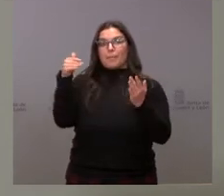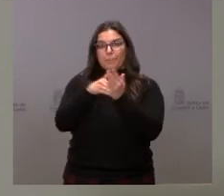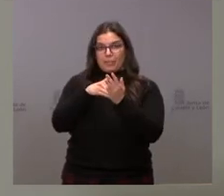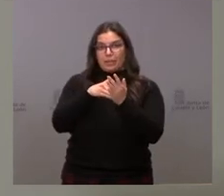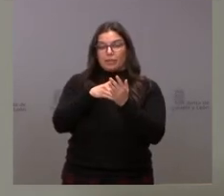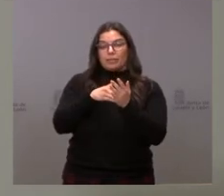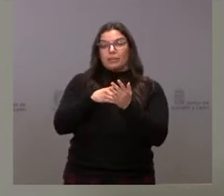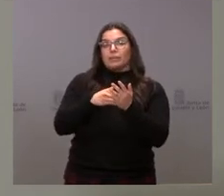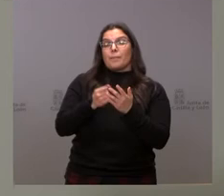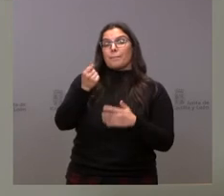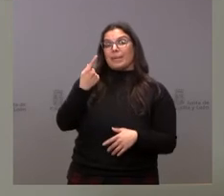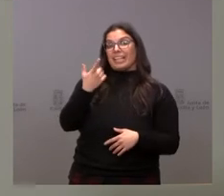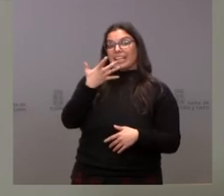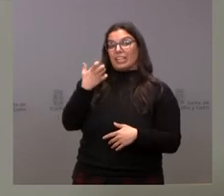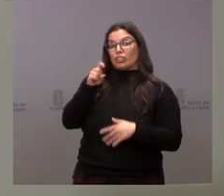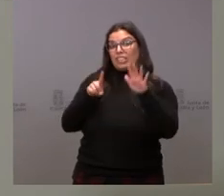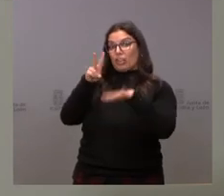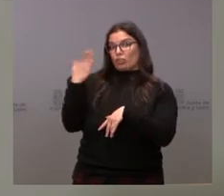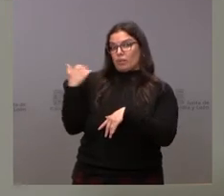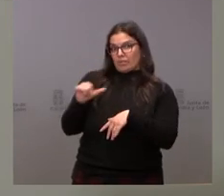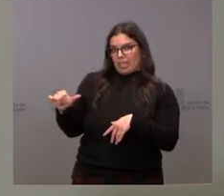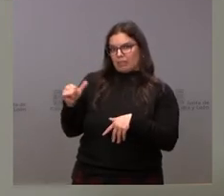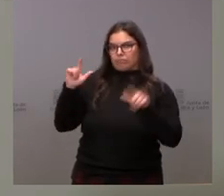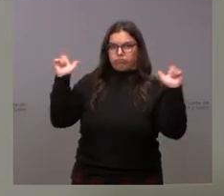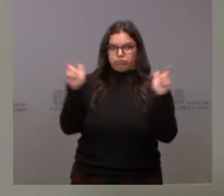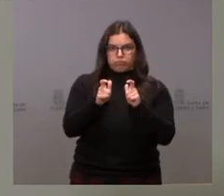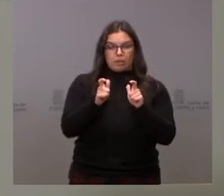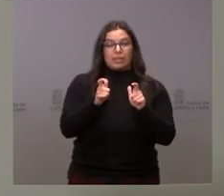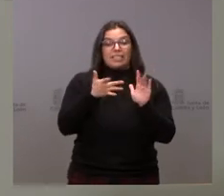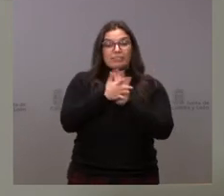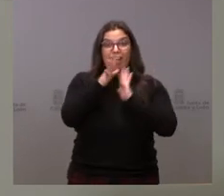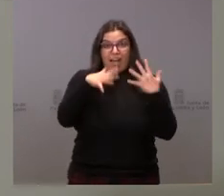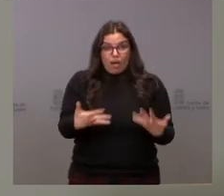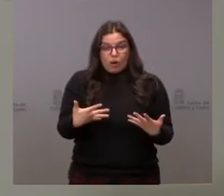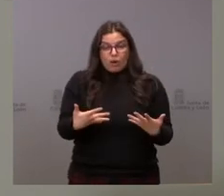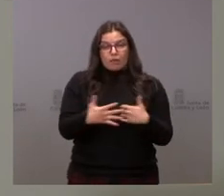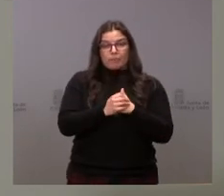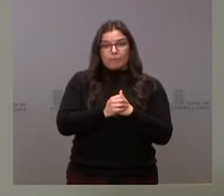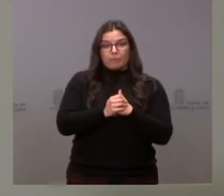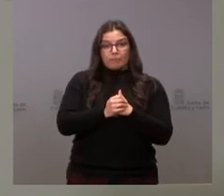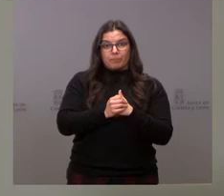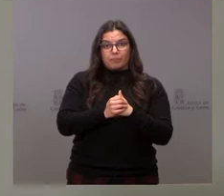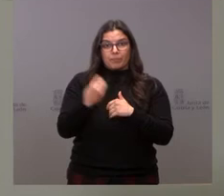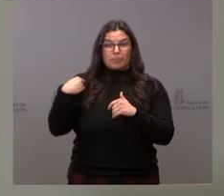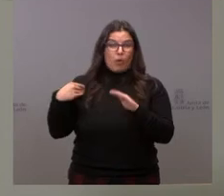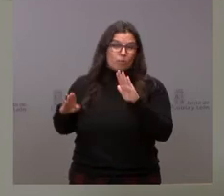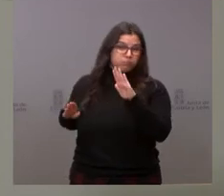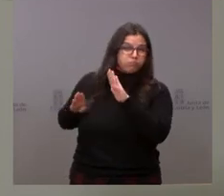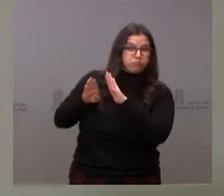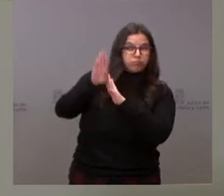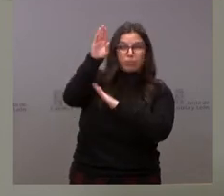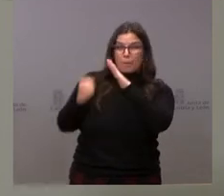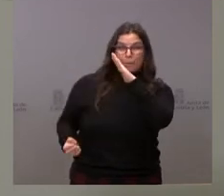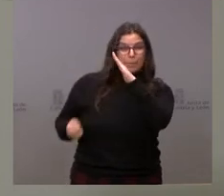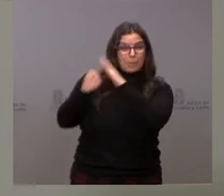562 que teníamos hace una semana podríamos decir que en el momento actual y desde el pico de la pandemia